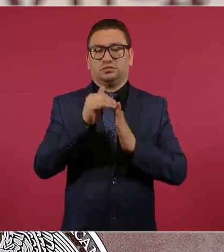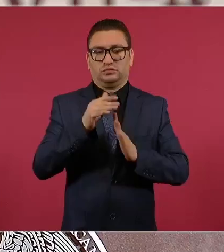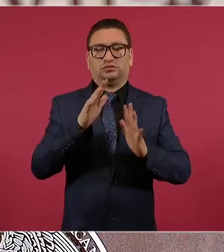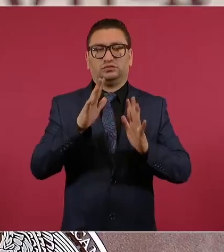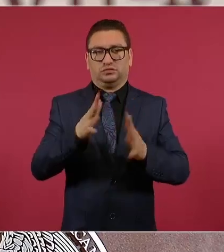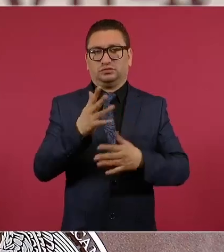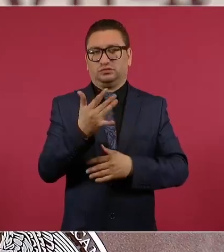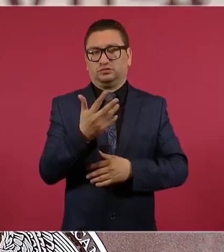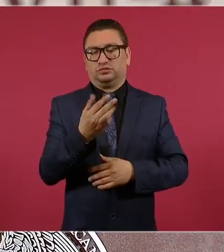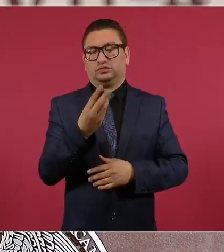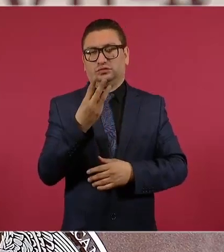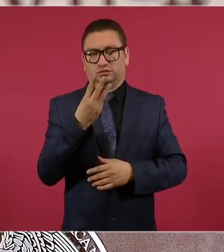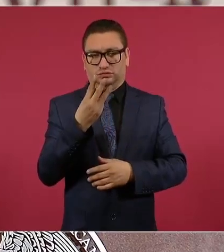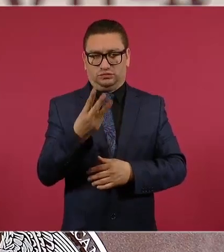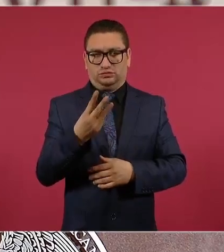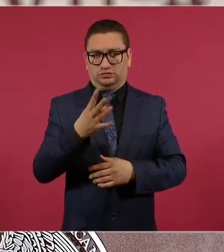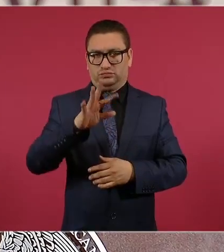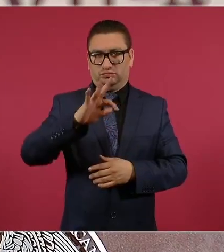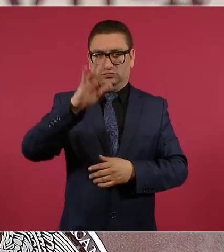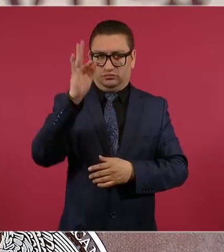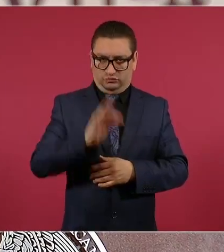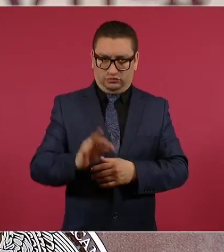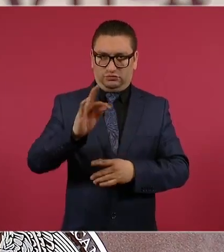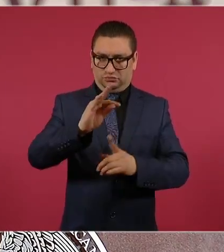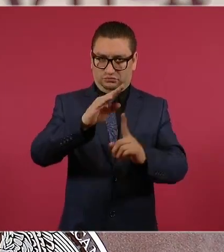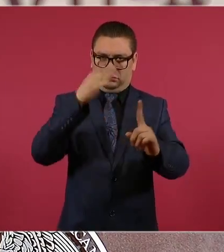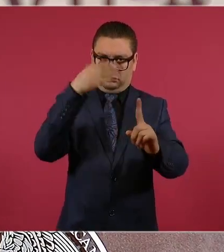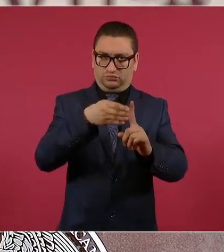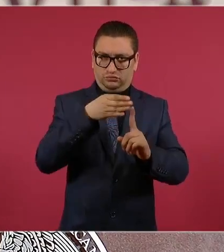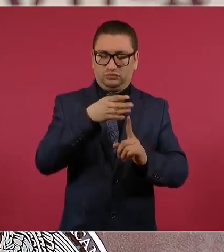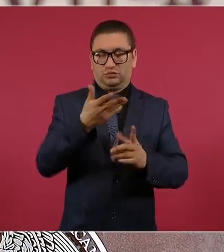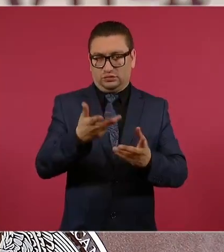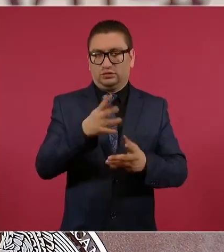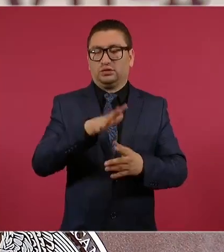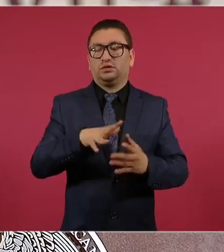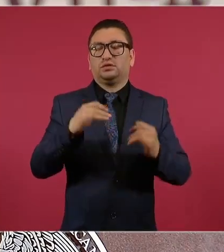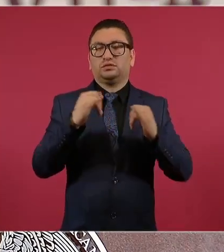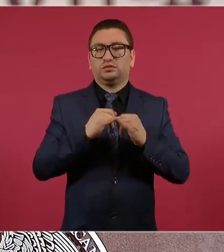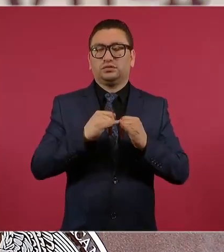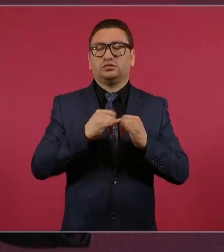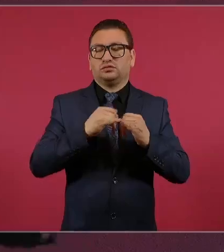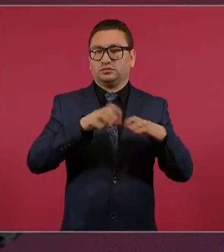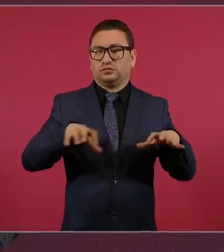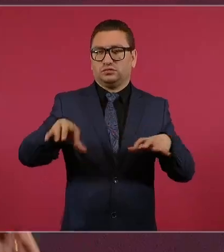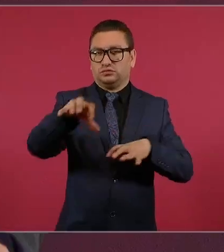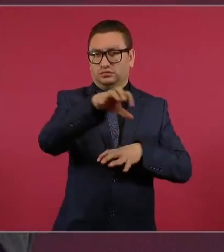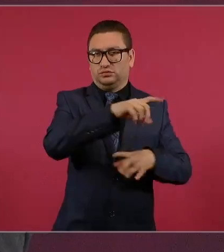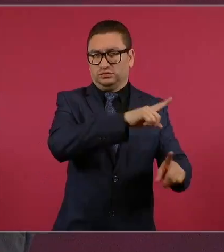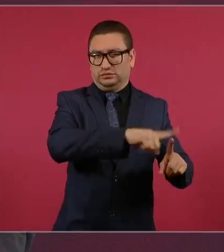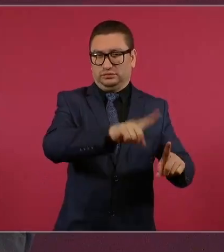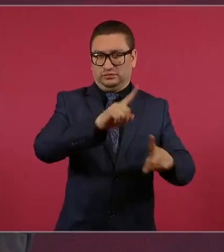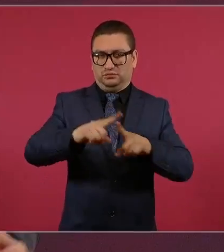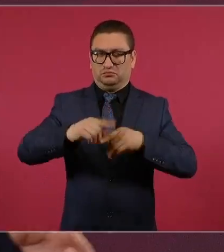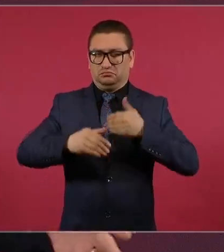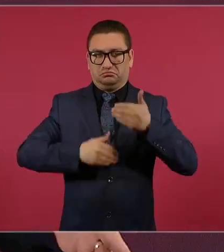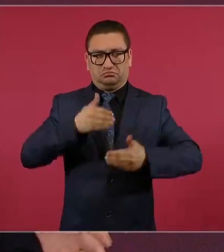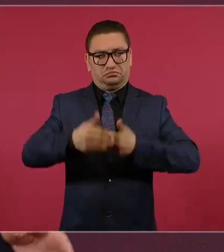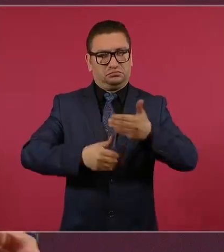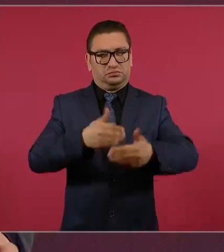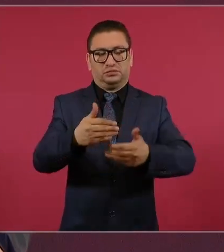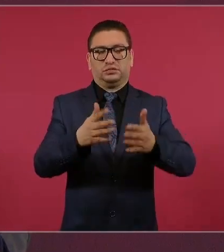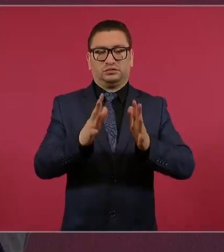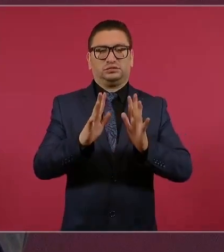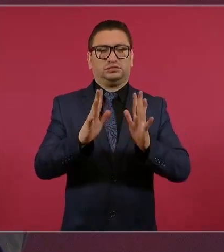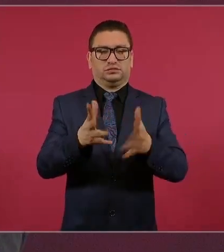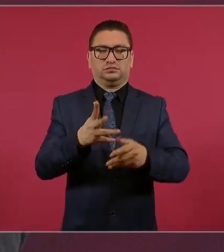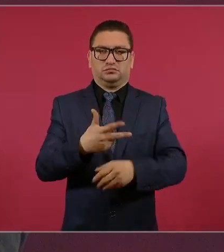es 53% de la meta, y en todas las instituciones se ha avanzado de manera similar. Se han